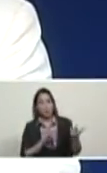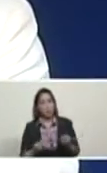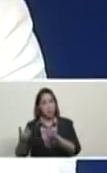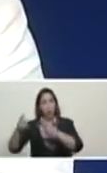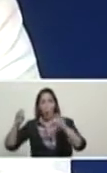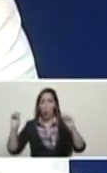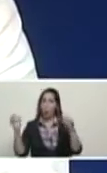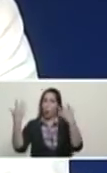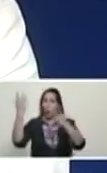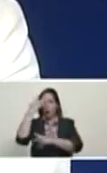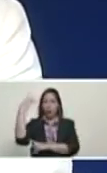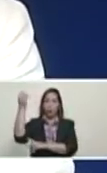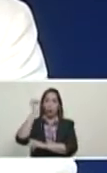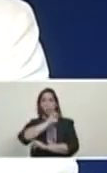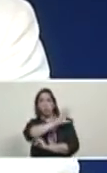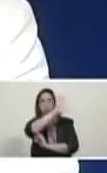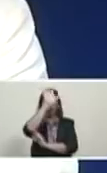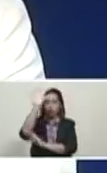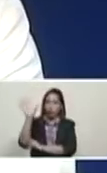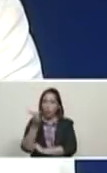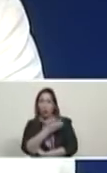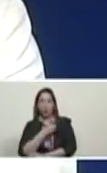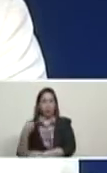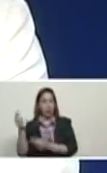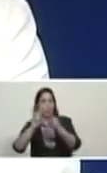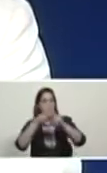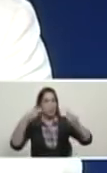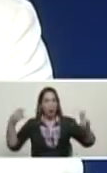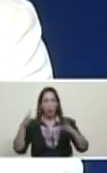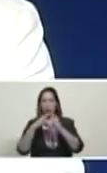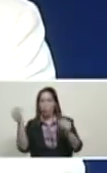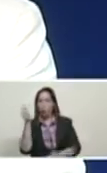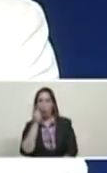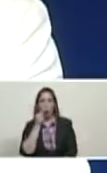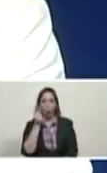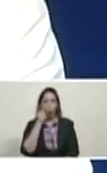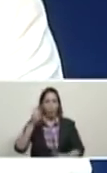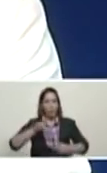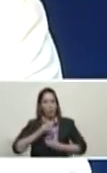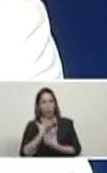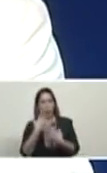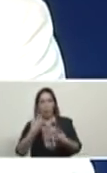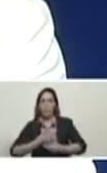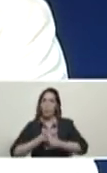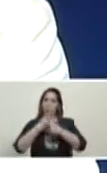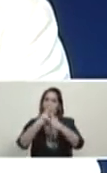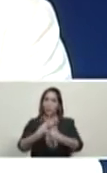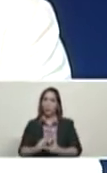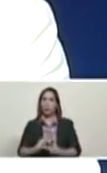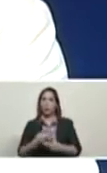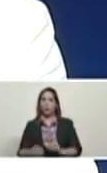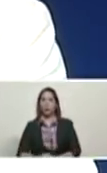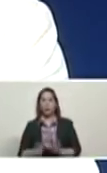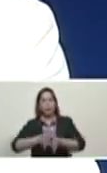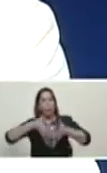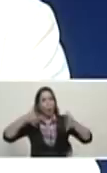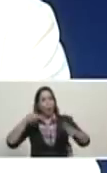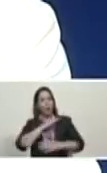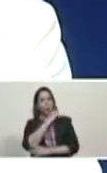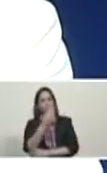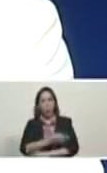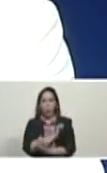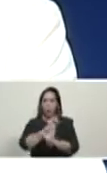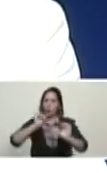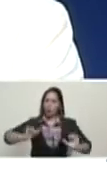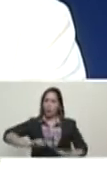en el cielo y deseando paz a todos los hombres de buena voluntad, los integrantes de la Fuerza Armada Nacional